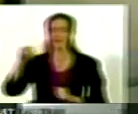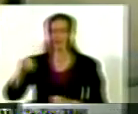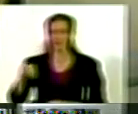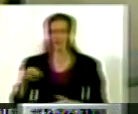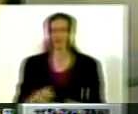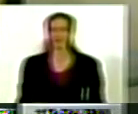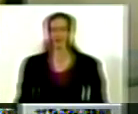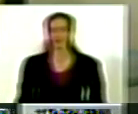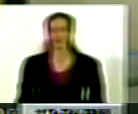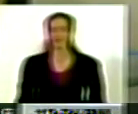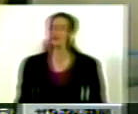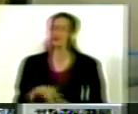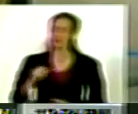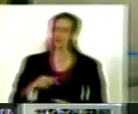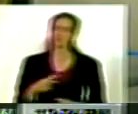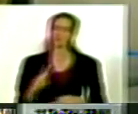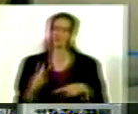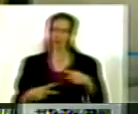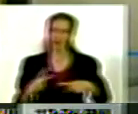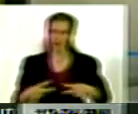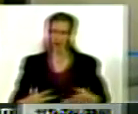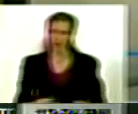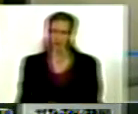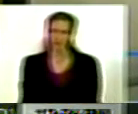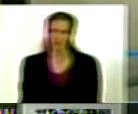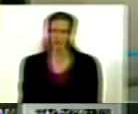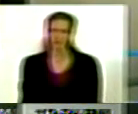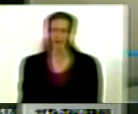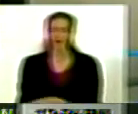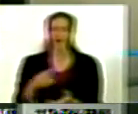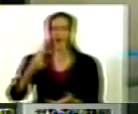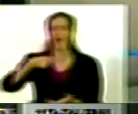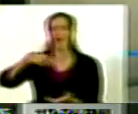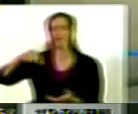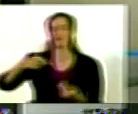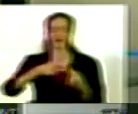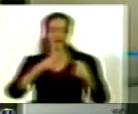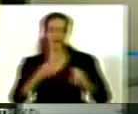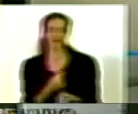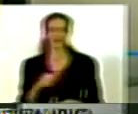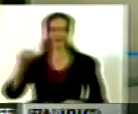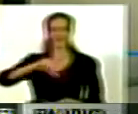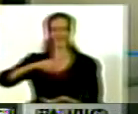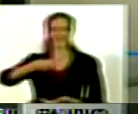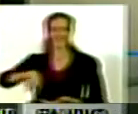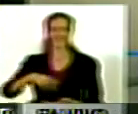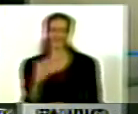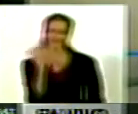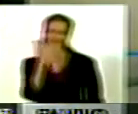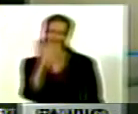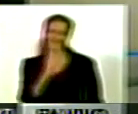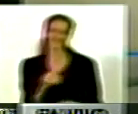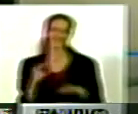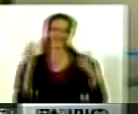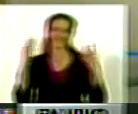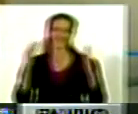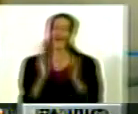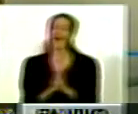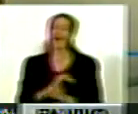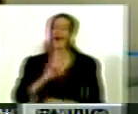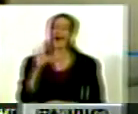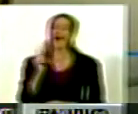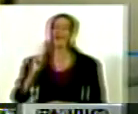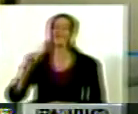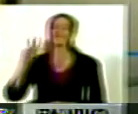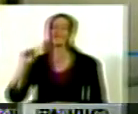Maldonado. ¿No? Y voy a proceder con el lapicero de Corazón Salsero de Javier.